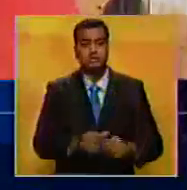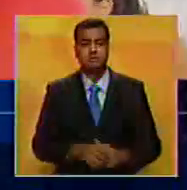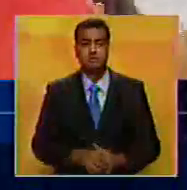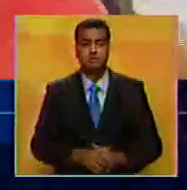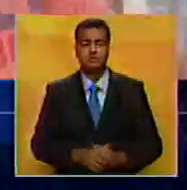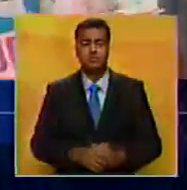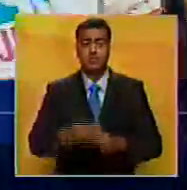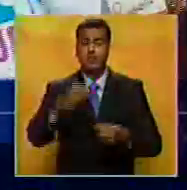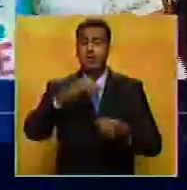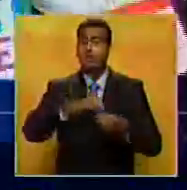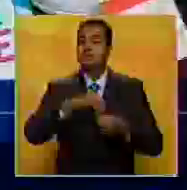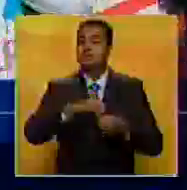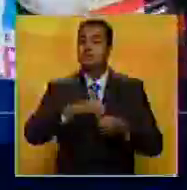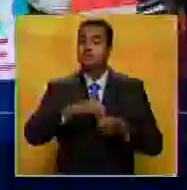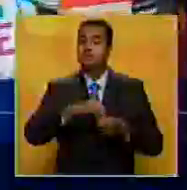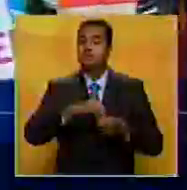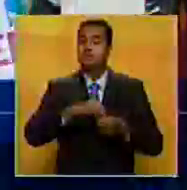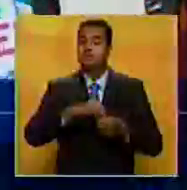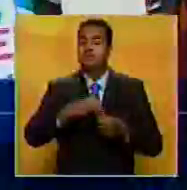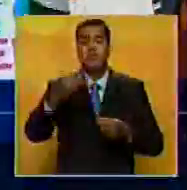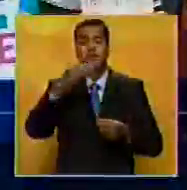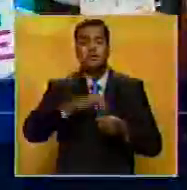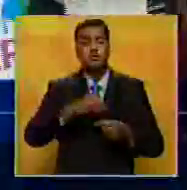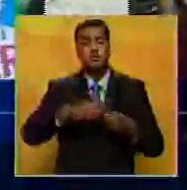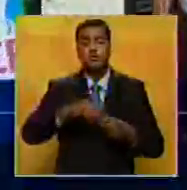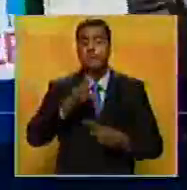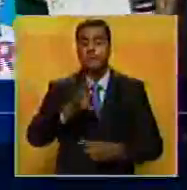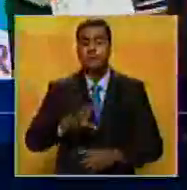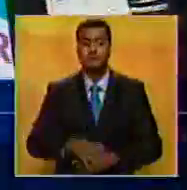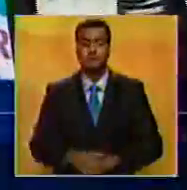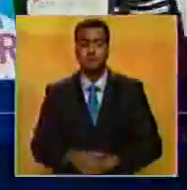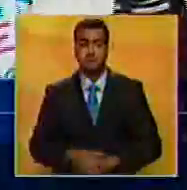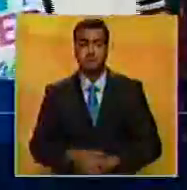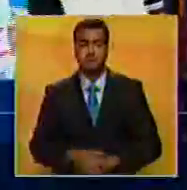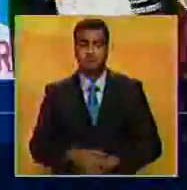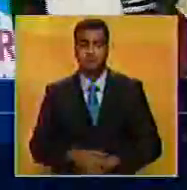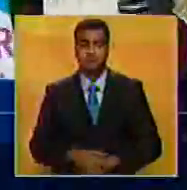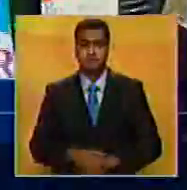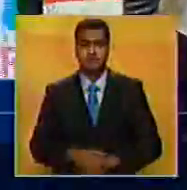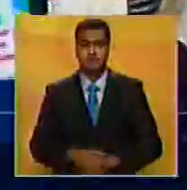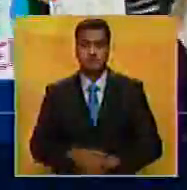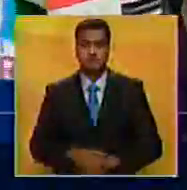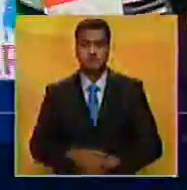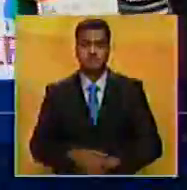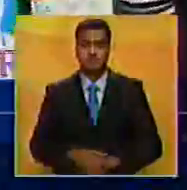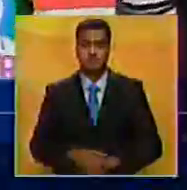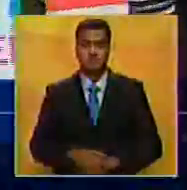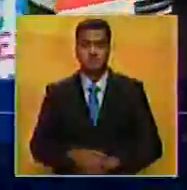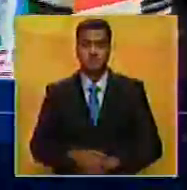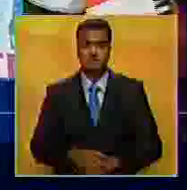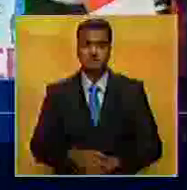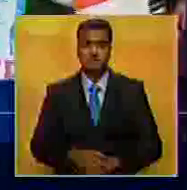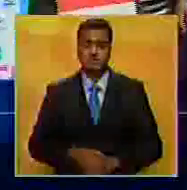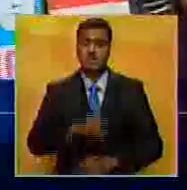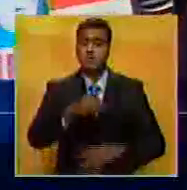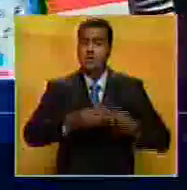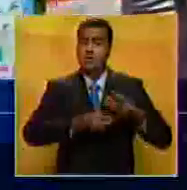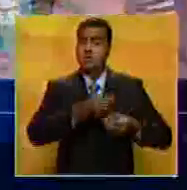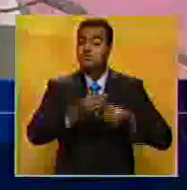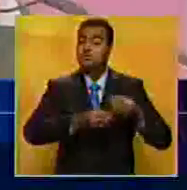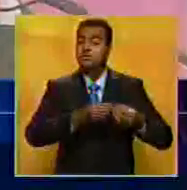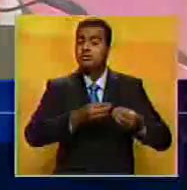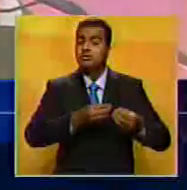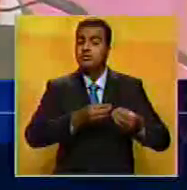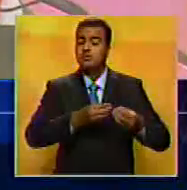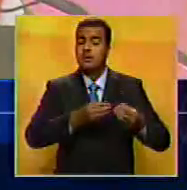de injerencia, intervención y sobre todo, ese instrumento es un